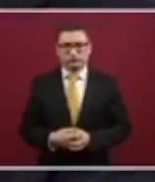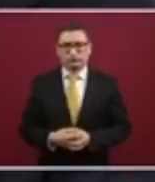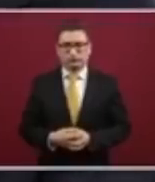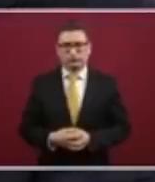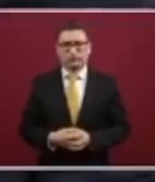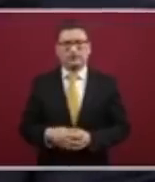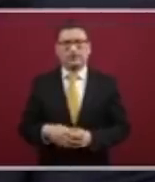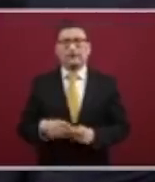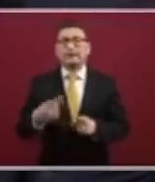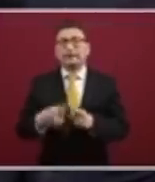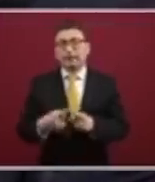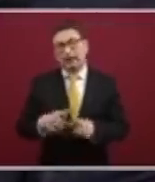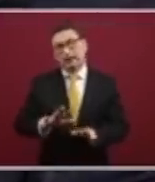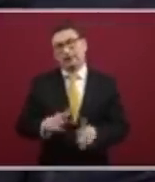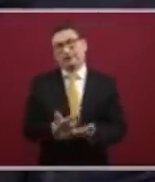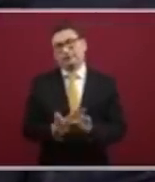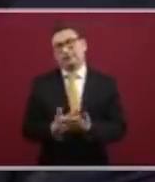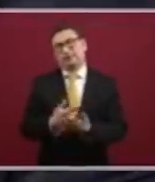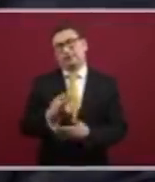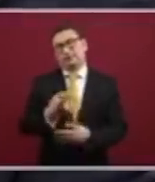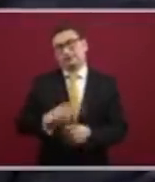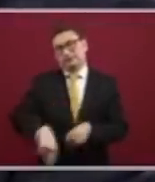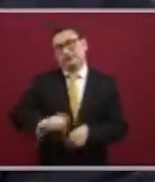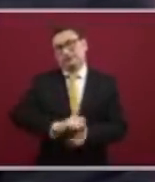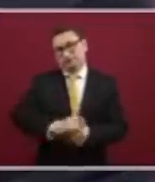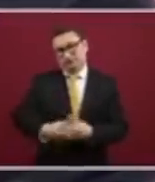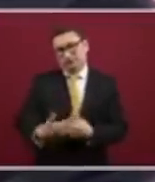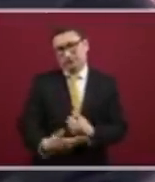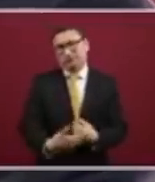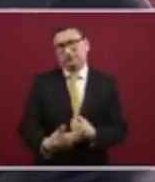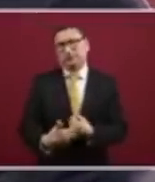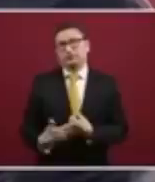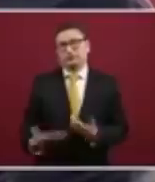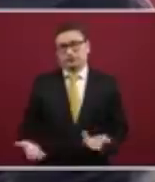Espérense la semana próxima. O sea,